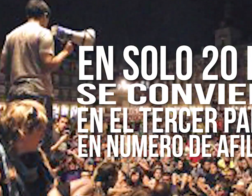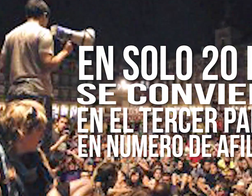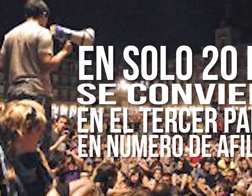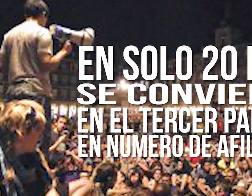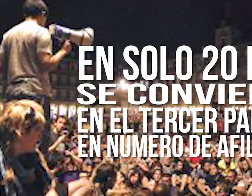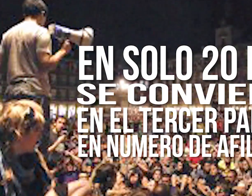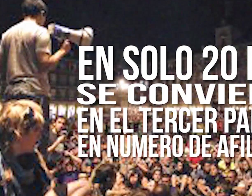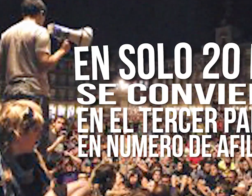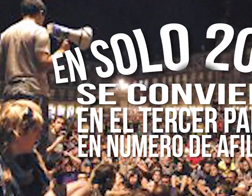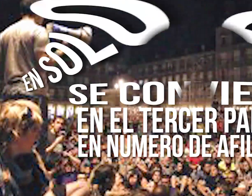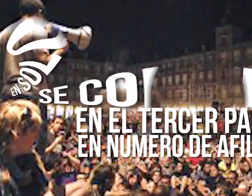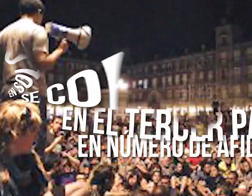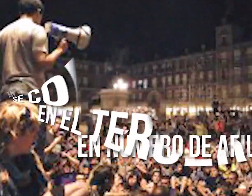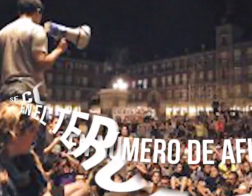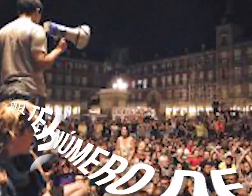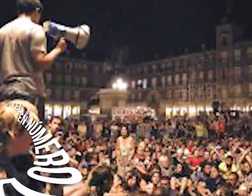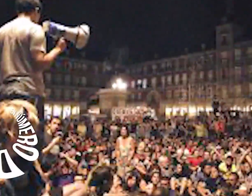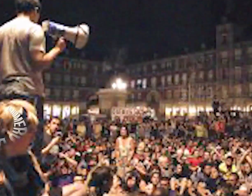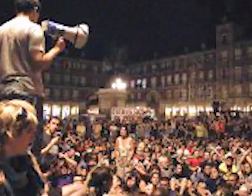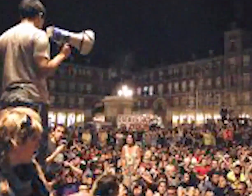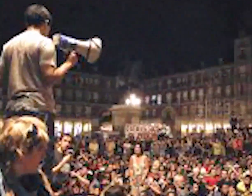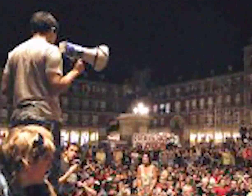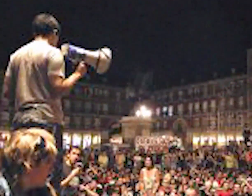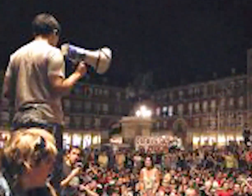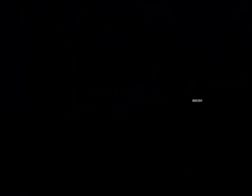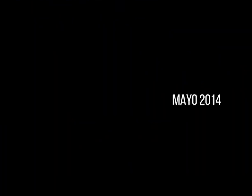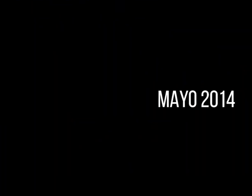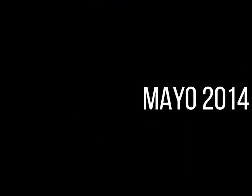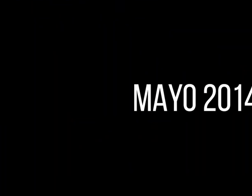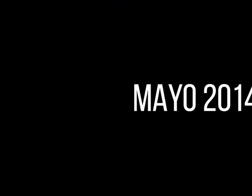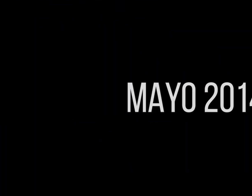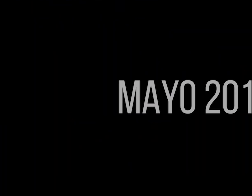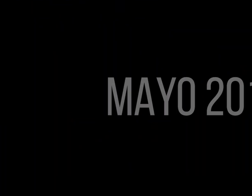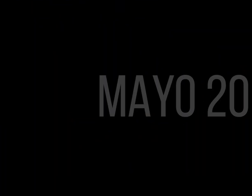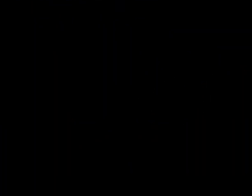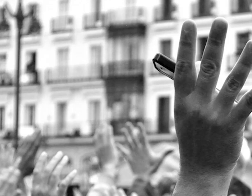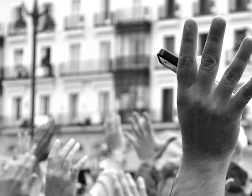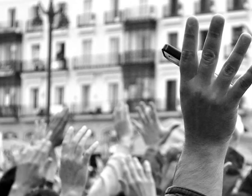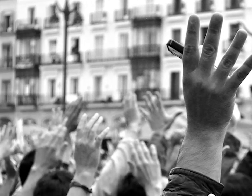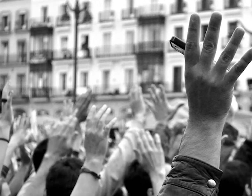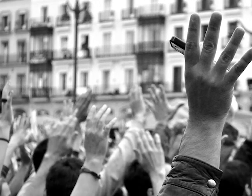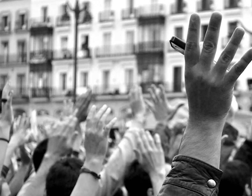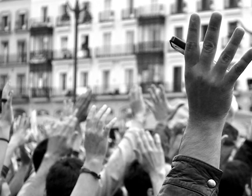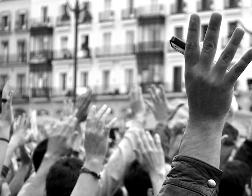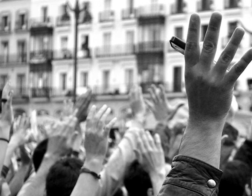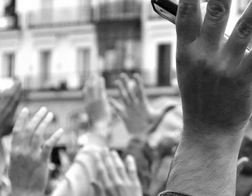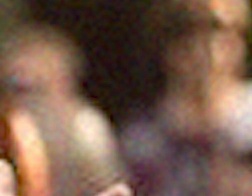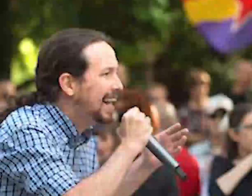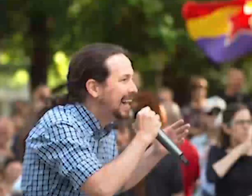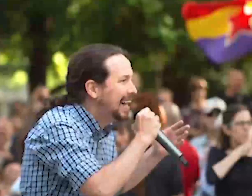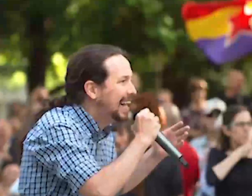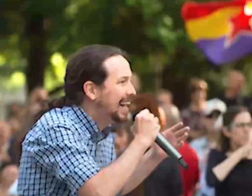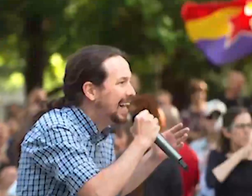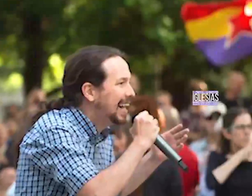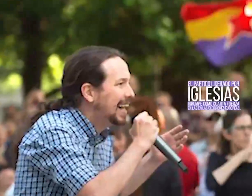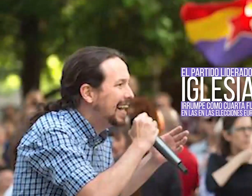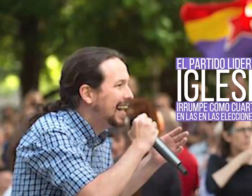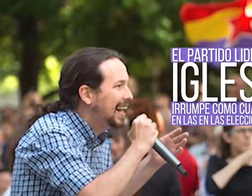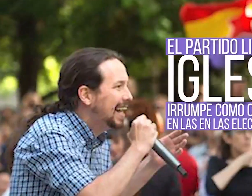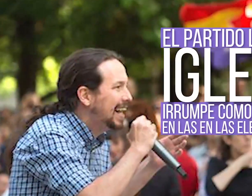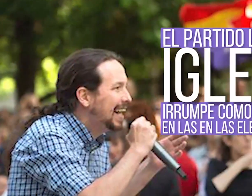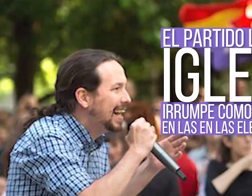Vuelven con machismo, vuelven con racismo, homofobia y crueldad.